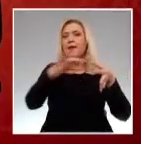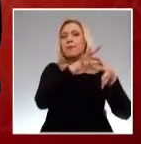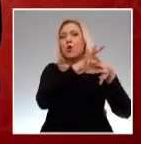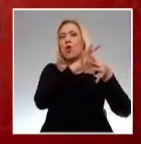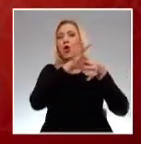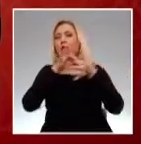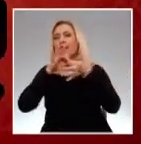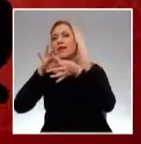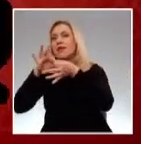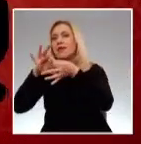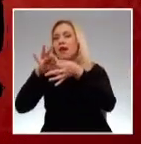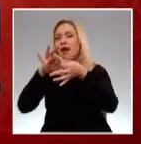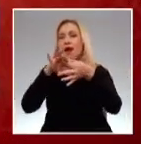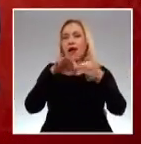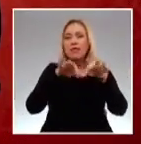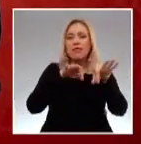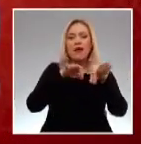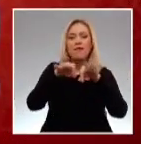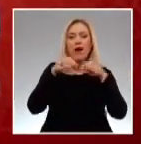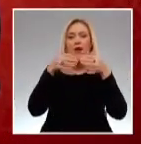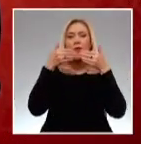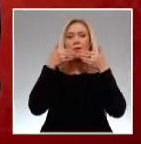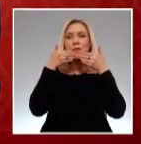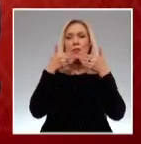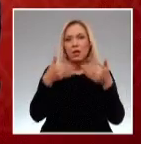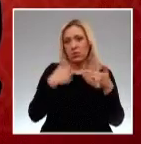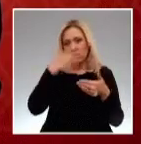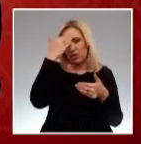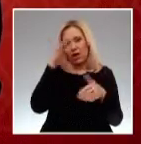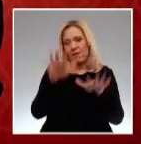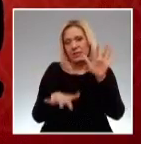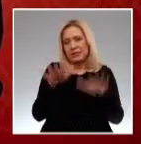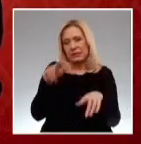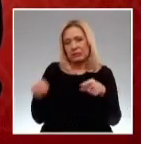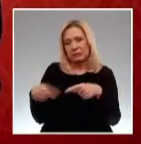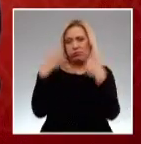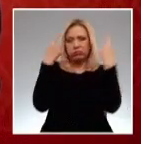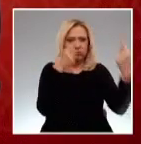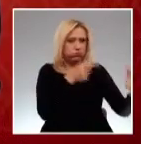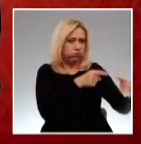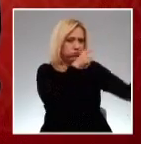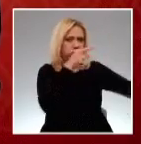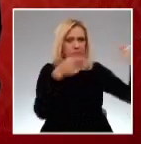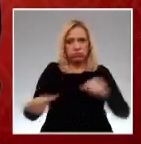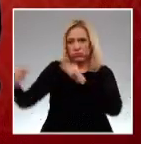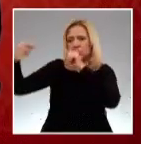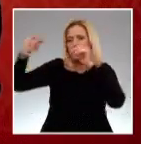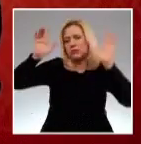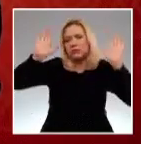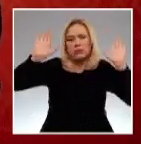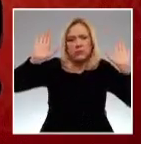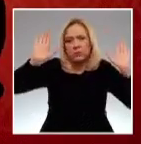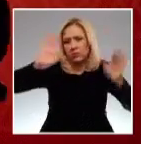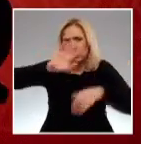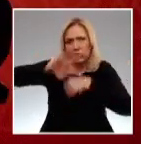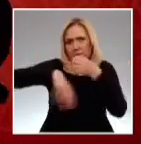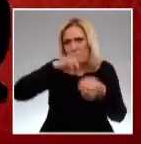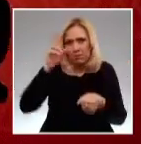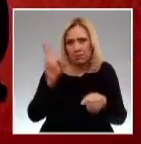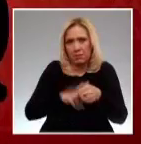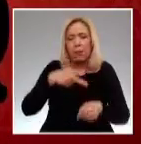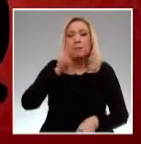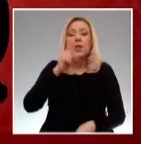ambiente laboral. No es perfecto, no puede ser perfecto, pero sí, porque estoy viendo